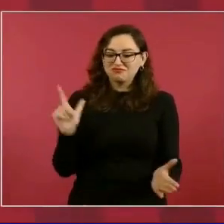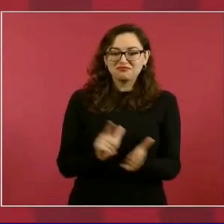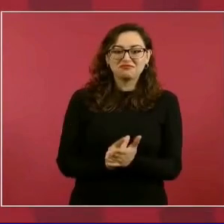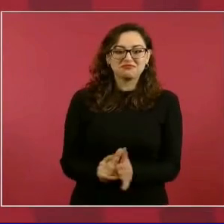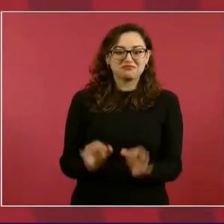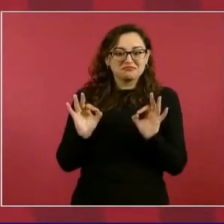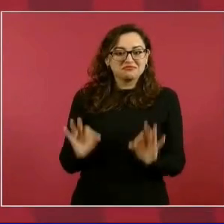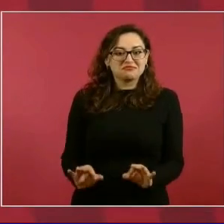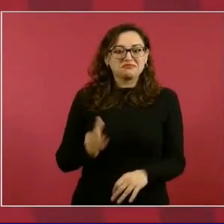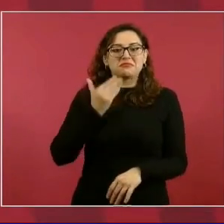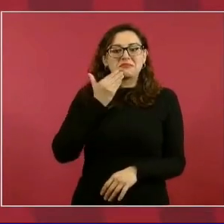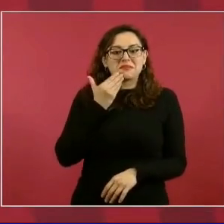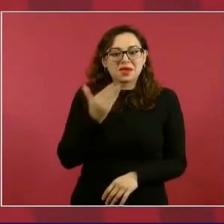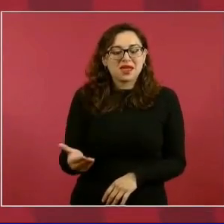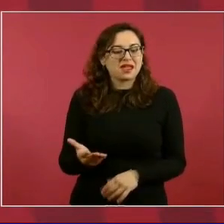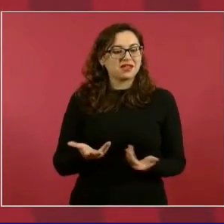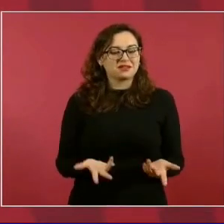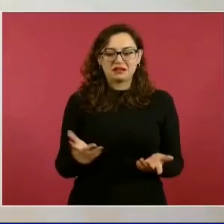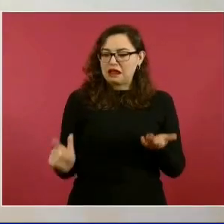dice